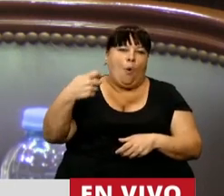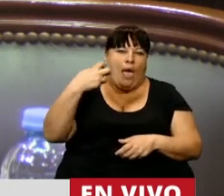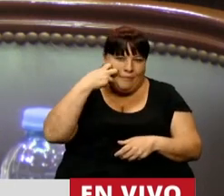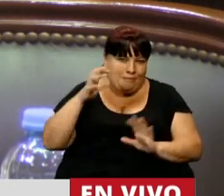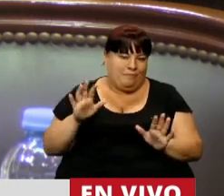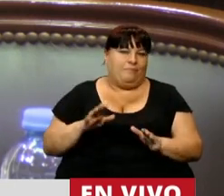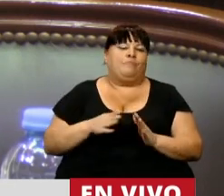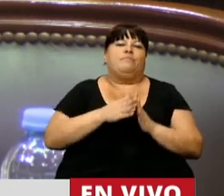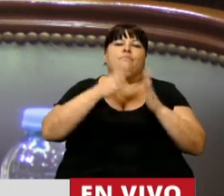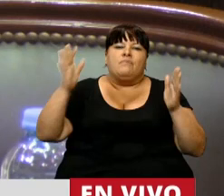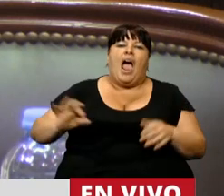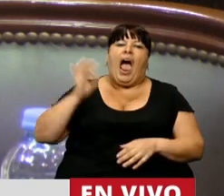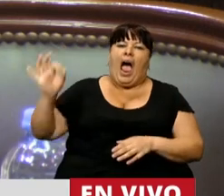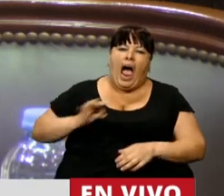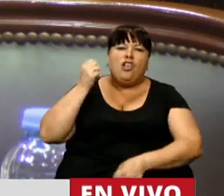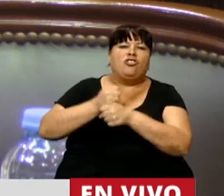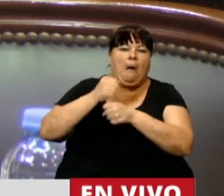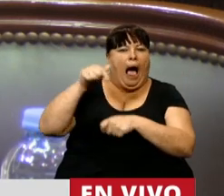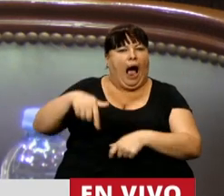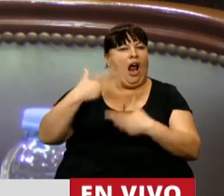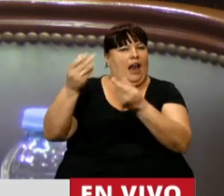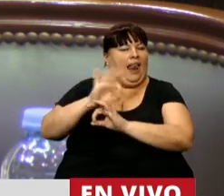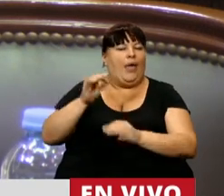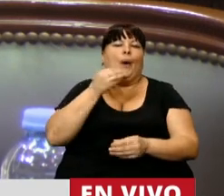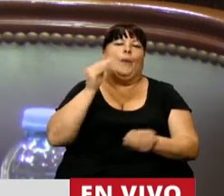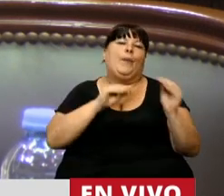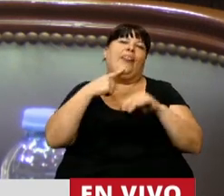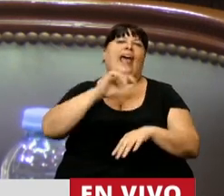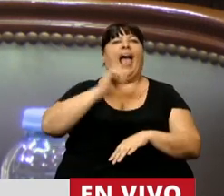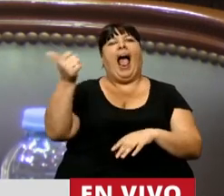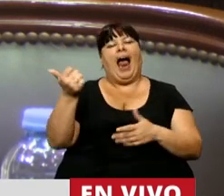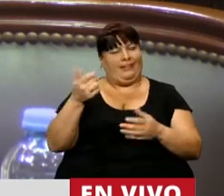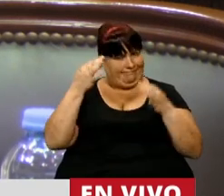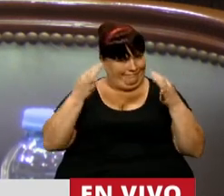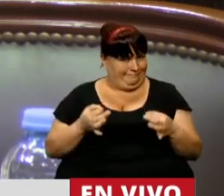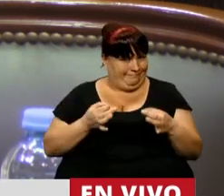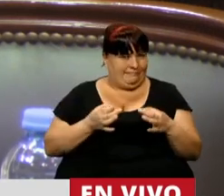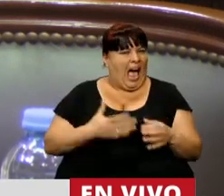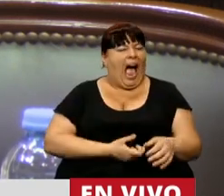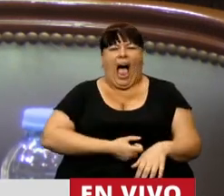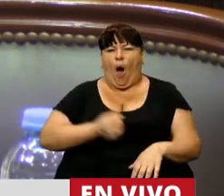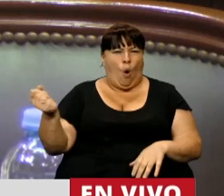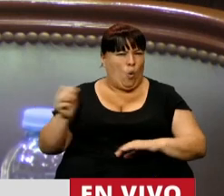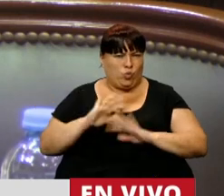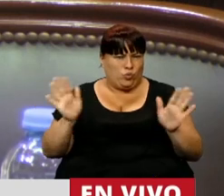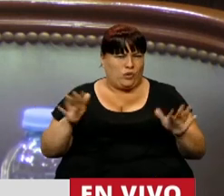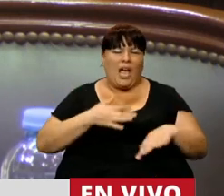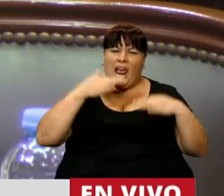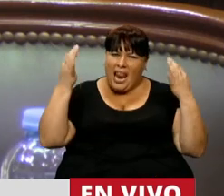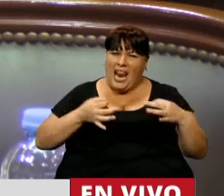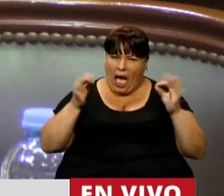mayores que durante años trabajaron y disfrazan de victoria un lamentable ajuste.